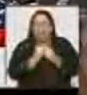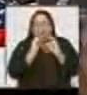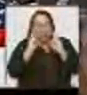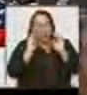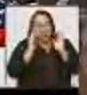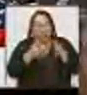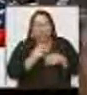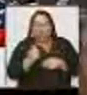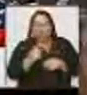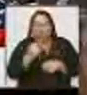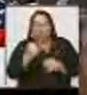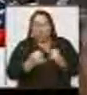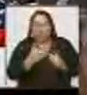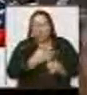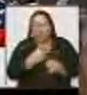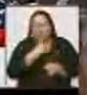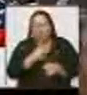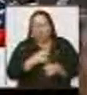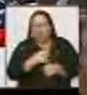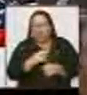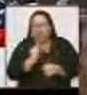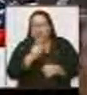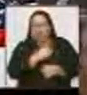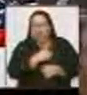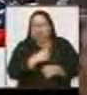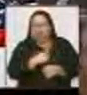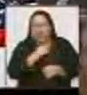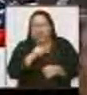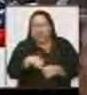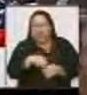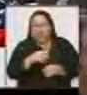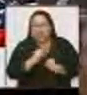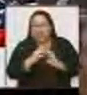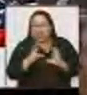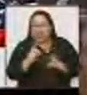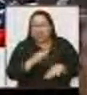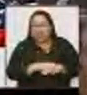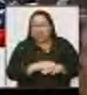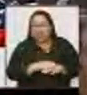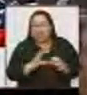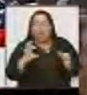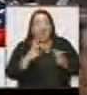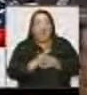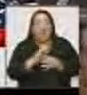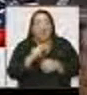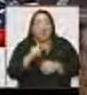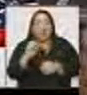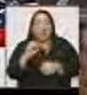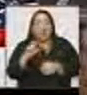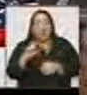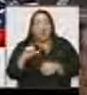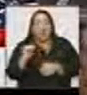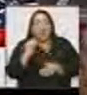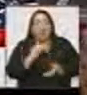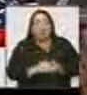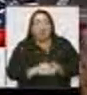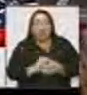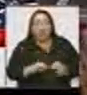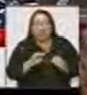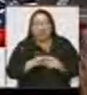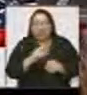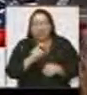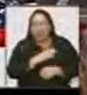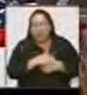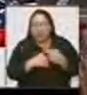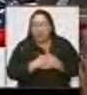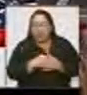tema. Pero solamente termino, presidente, diciéndole al premier que acá hay cosas bien claras sobre la Alianza del Pacífico, que pone condiciones